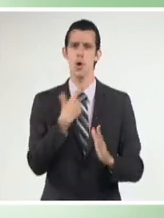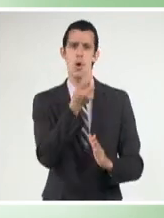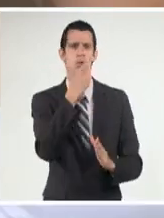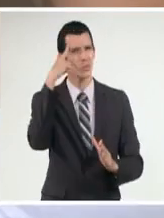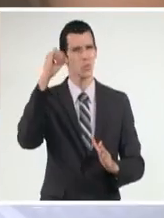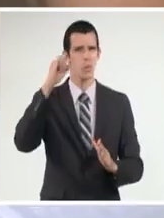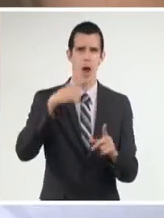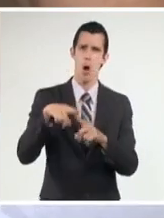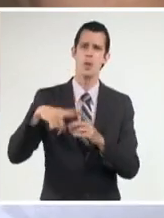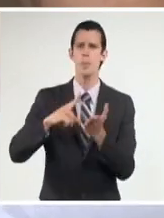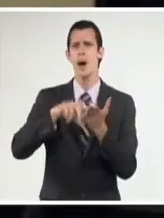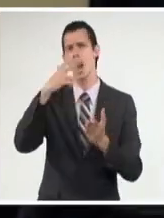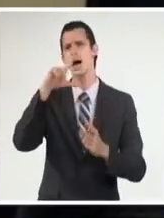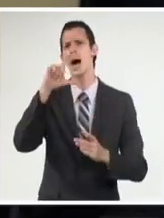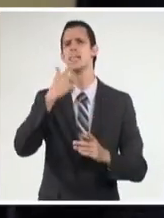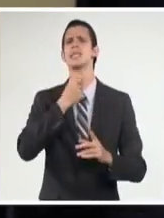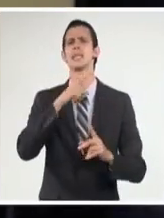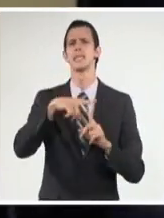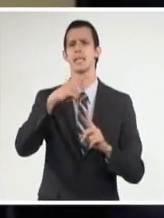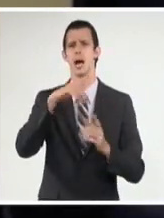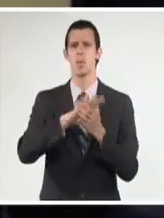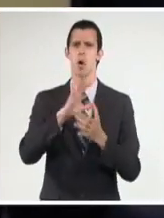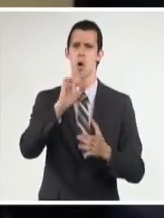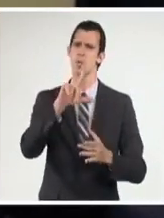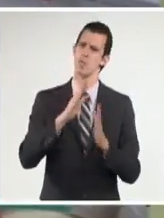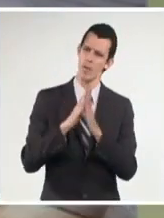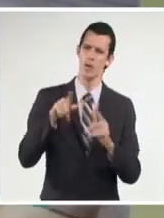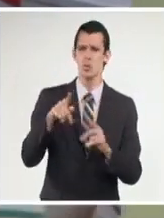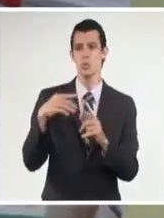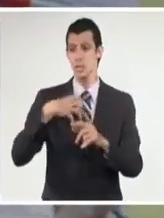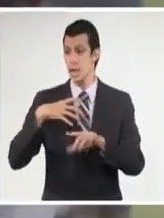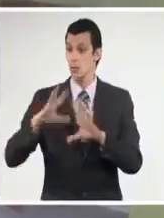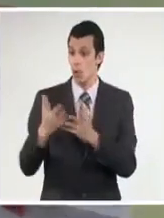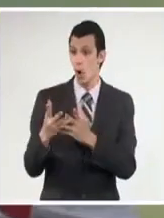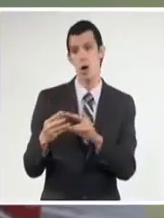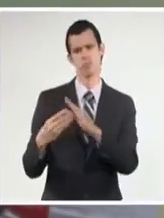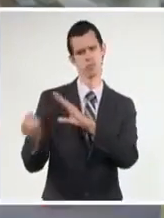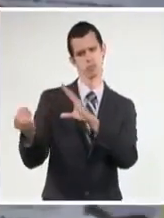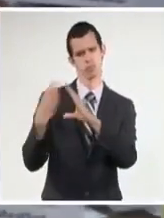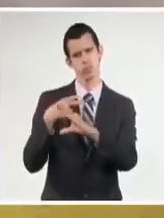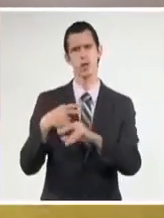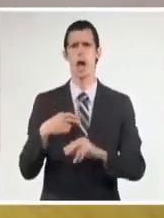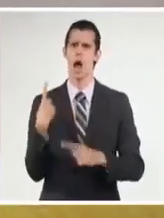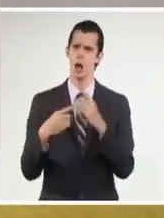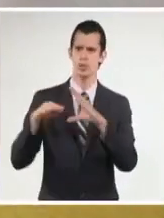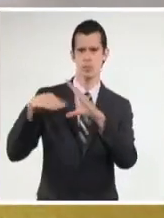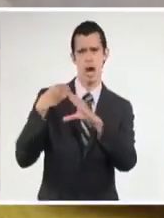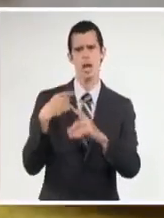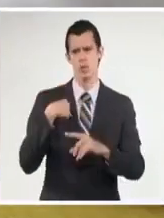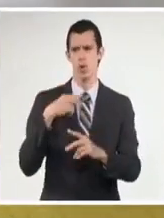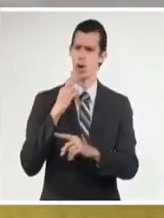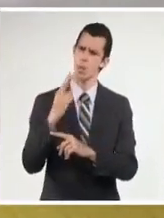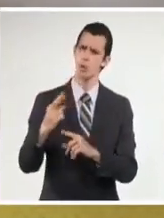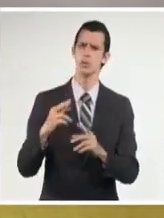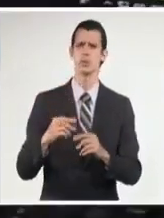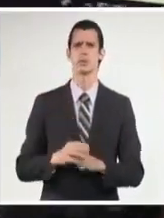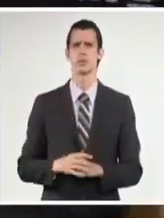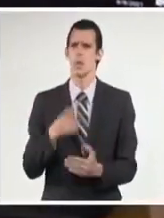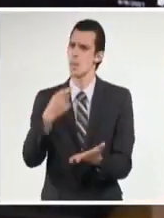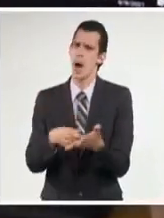privado. Ante las denuncias de la población, las autoridades declaran que se mantiene la propuesta a través de las plataformas